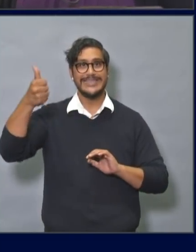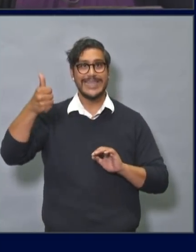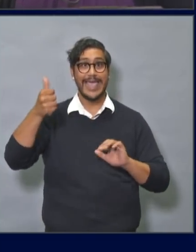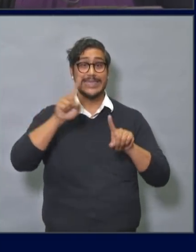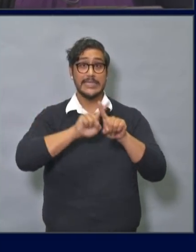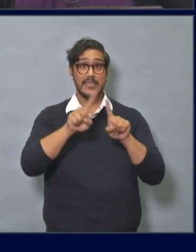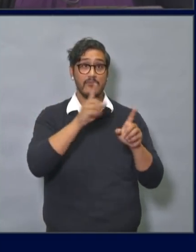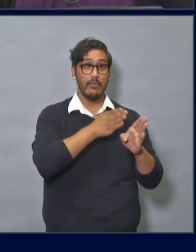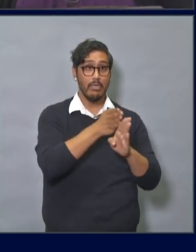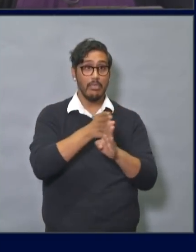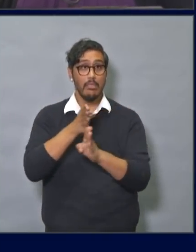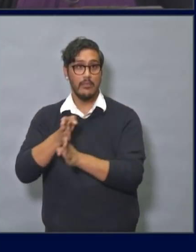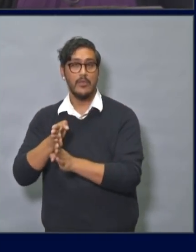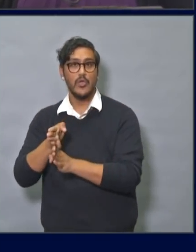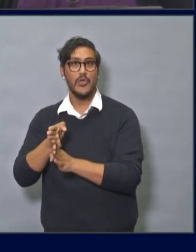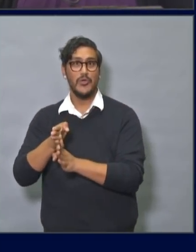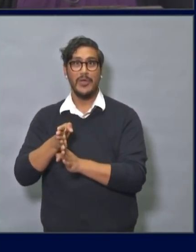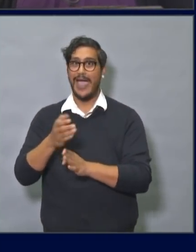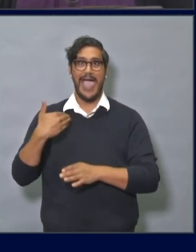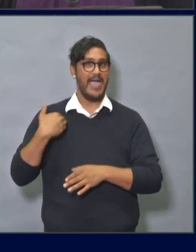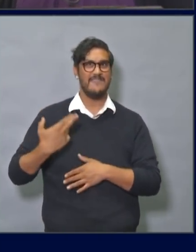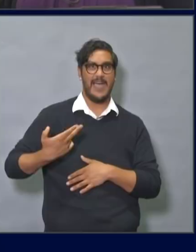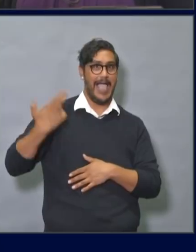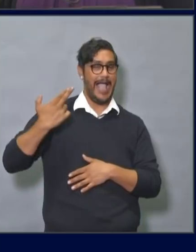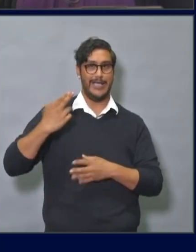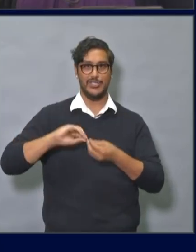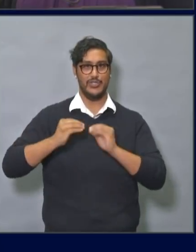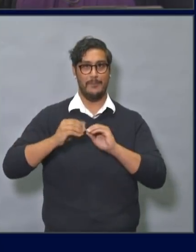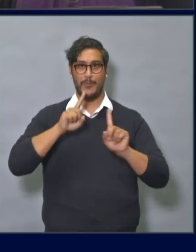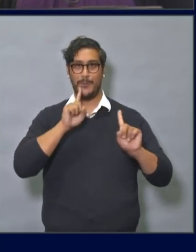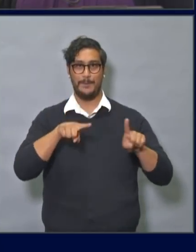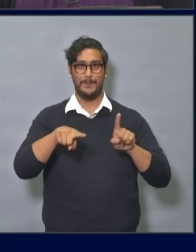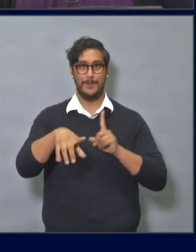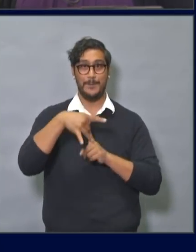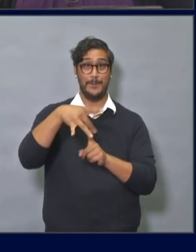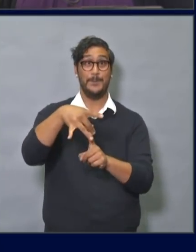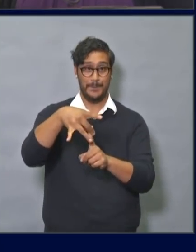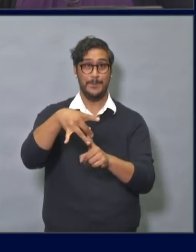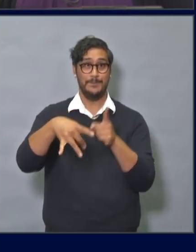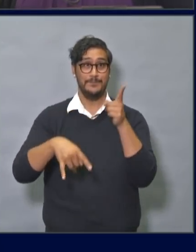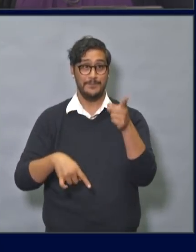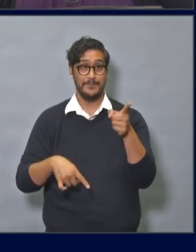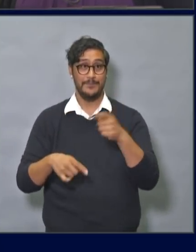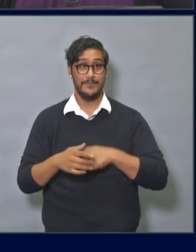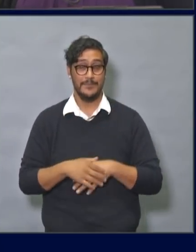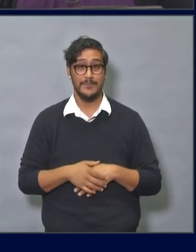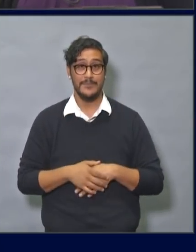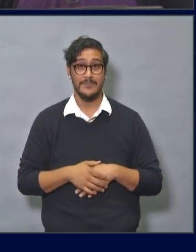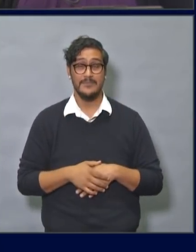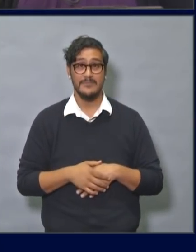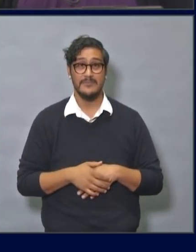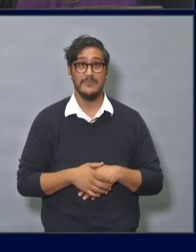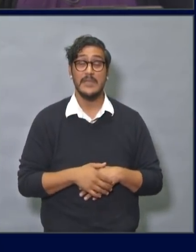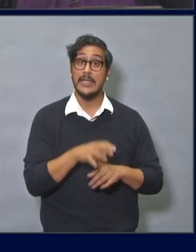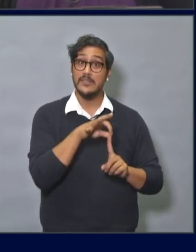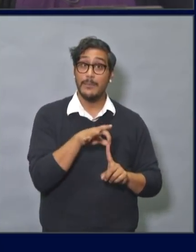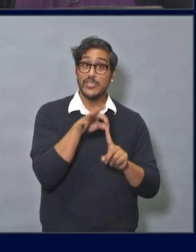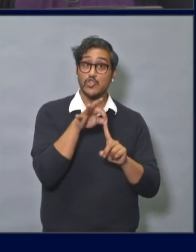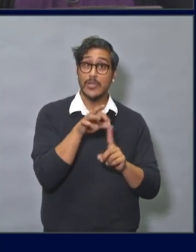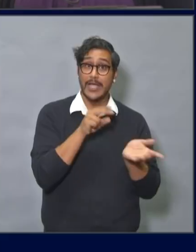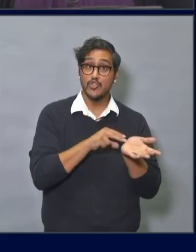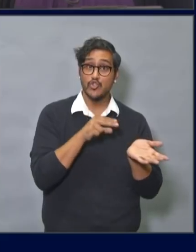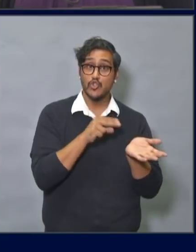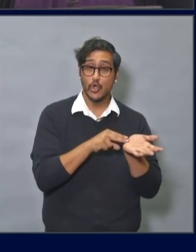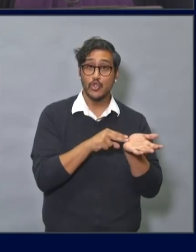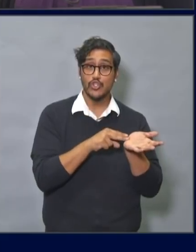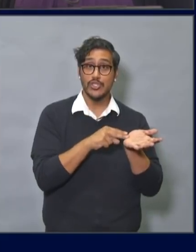trabajo donde se han reportado el mayor número de casos. Los profesionales de salud que trabajan en centros de enfermería especializada y